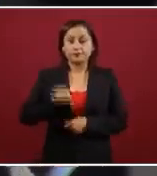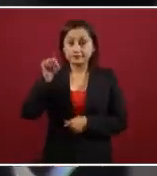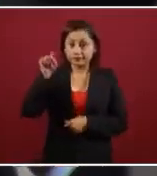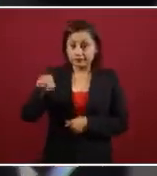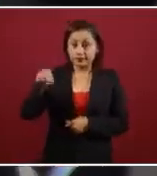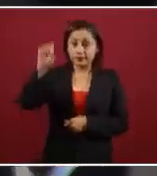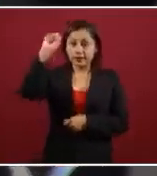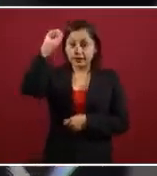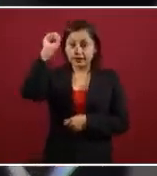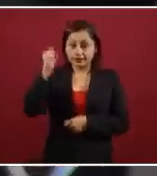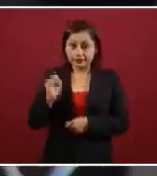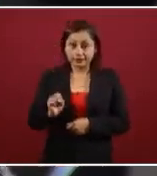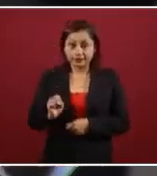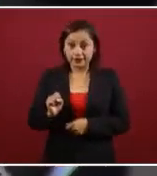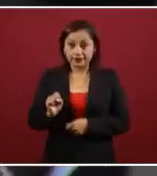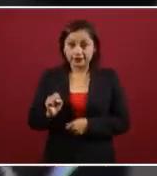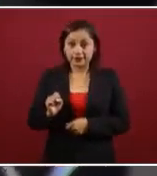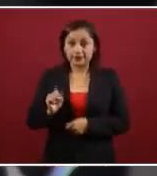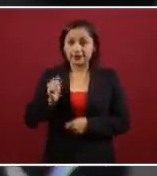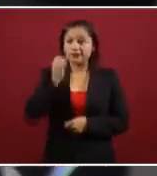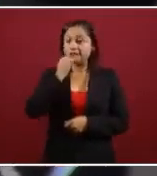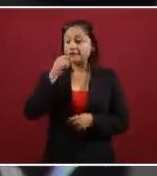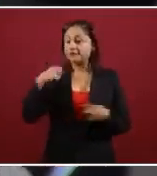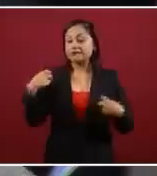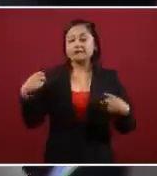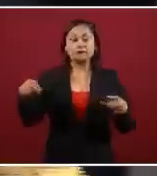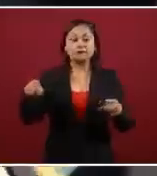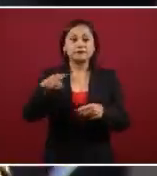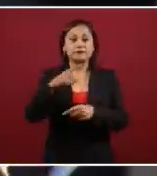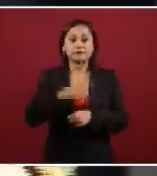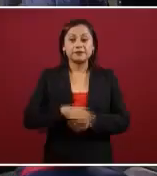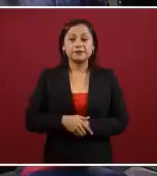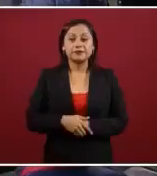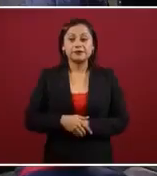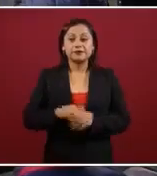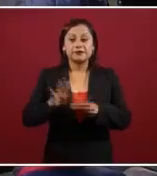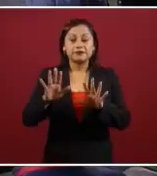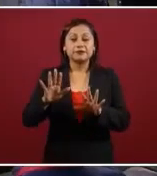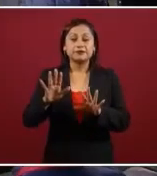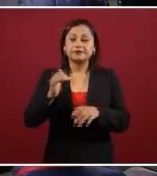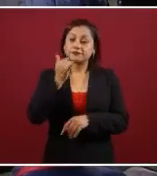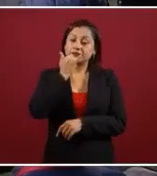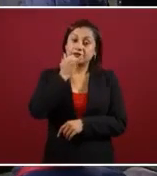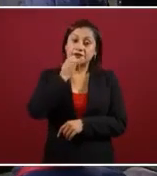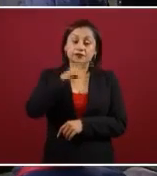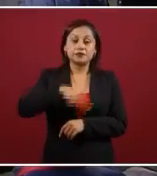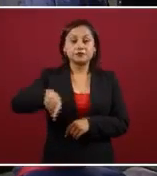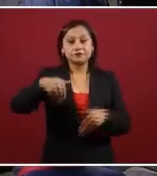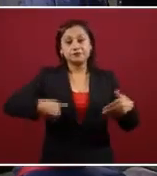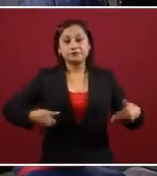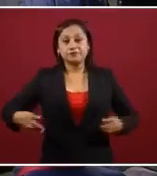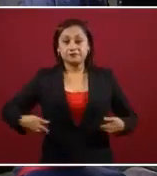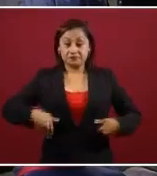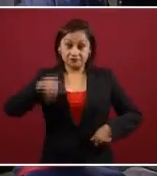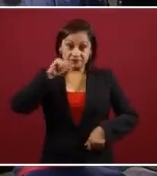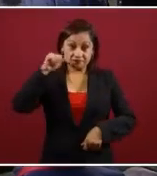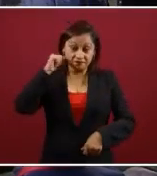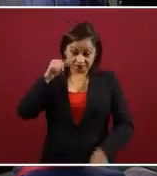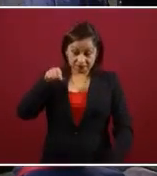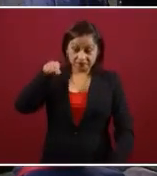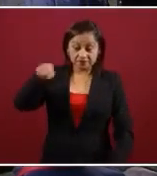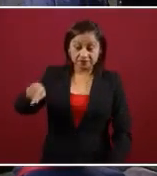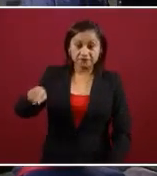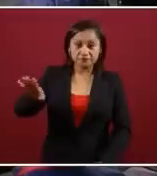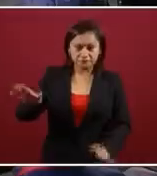lo siento mucho si pujan. Ayer le dio el gusto al don Lor y le dijo, no, usted diga